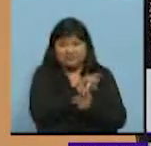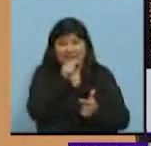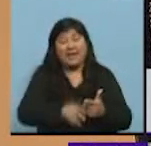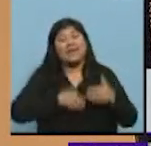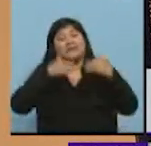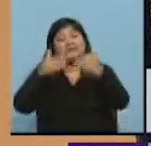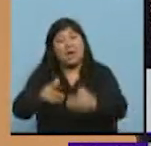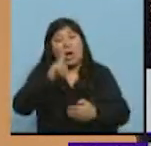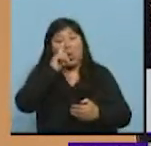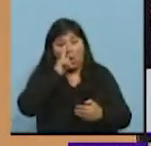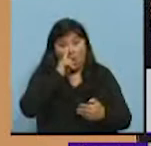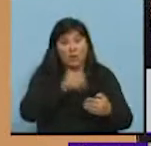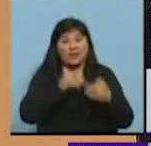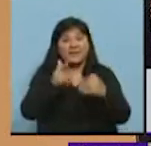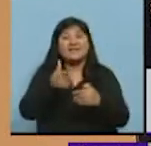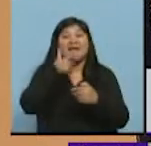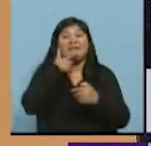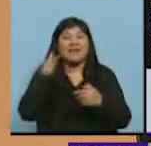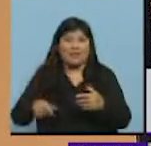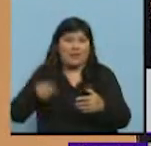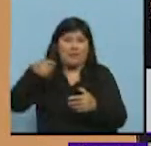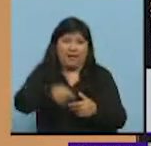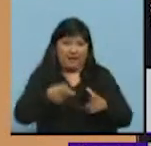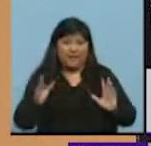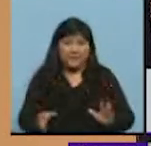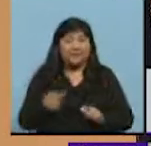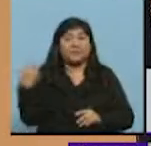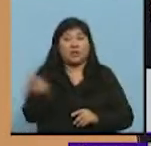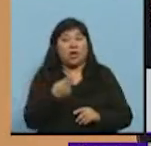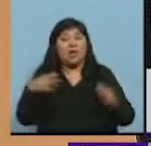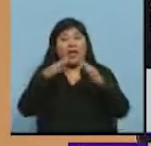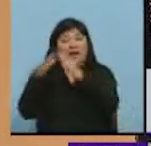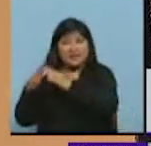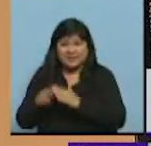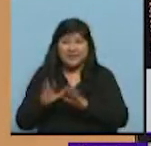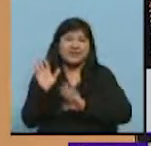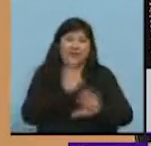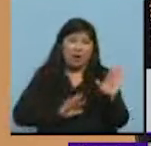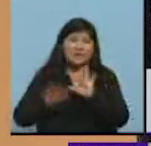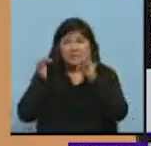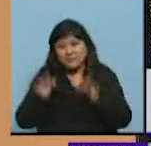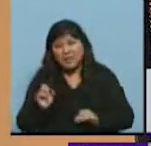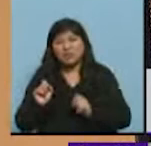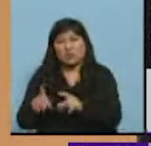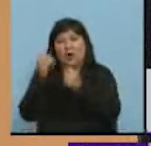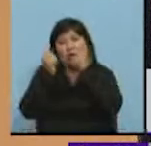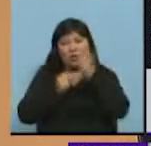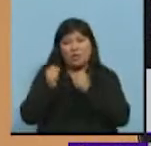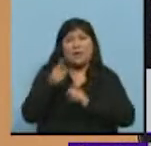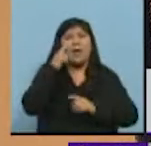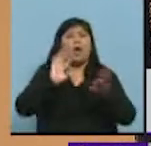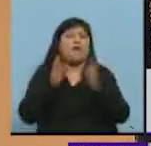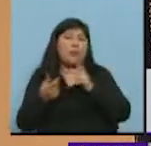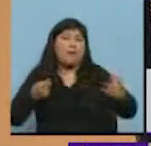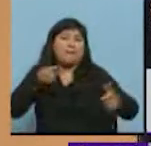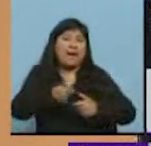acomodando su economía familiar y viendo cuánto cuánto paga cómo lo paga como como cómo se va acomodando para tener